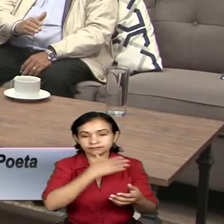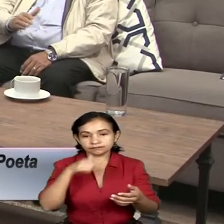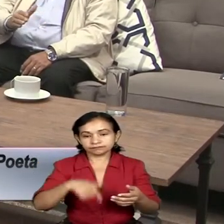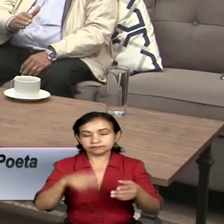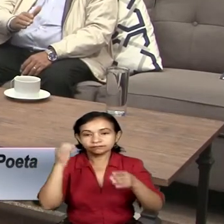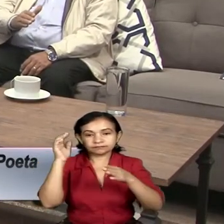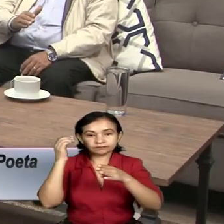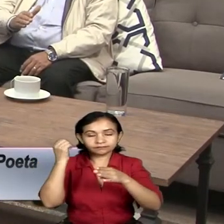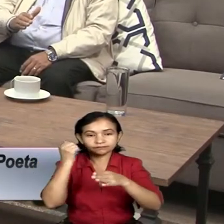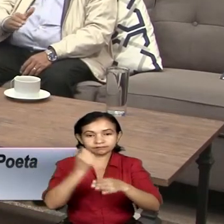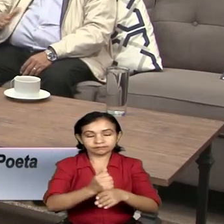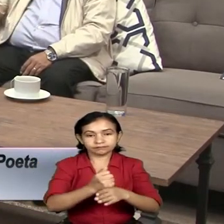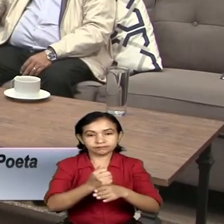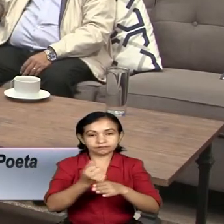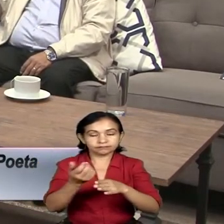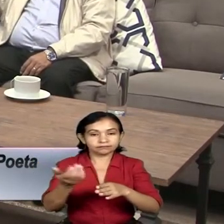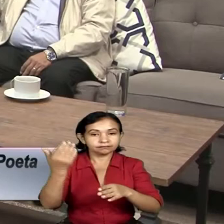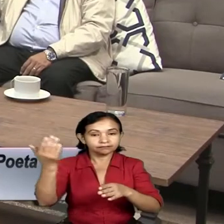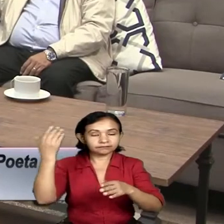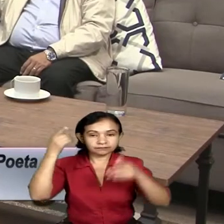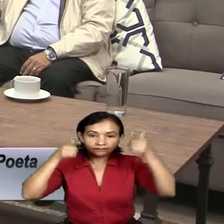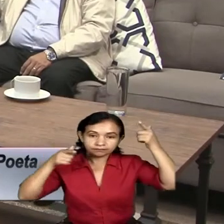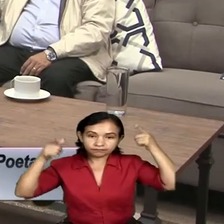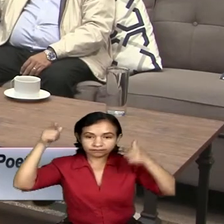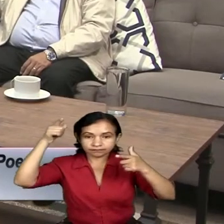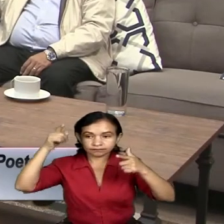la historia de Sandino.